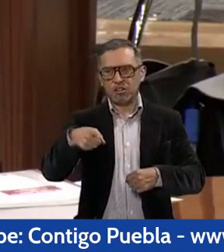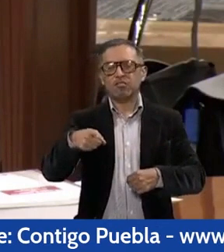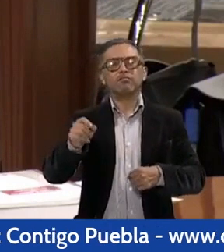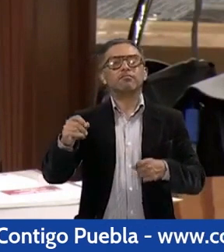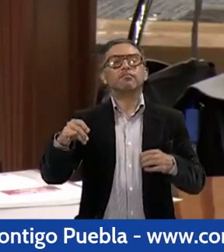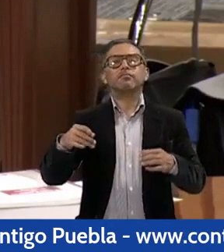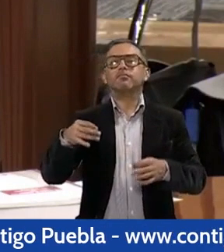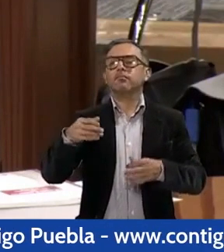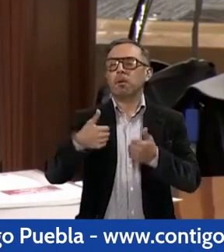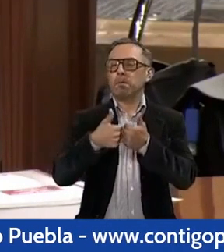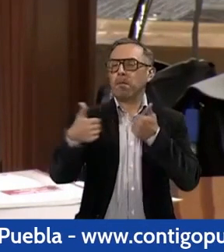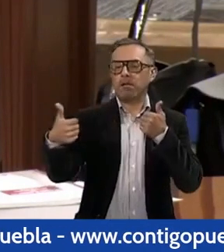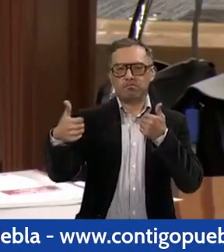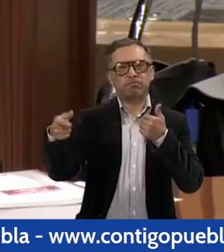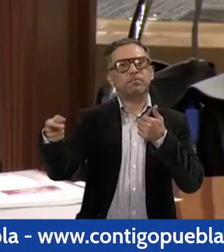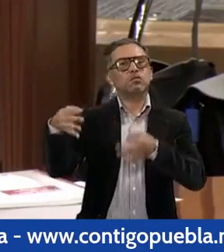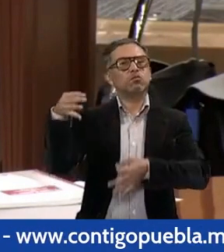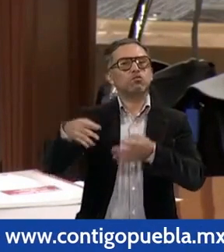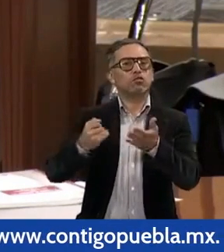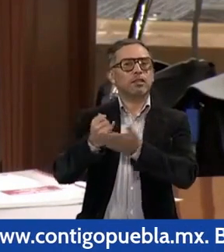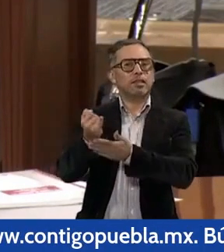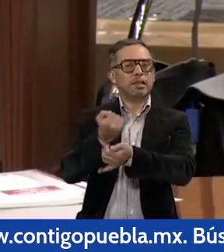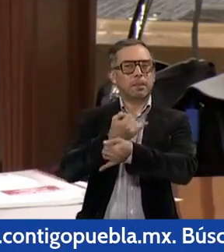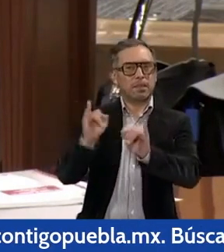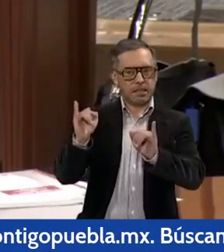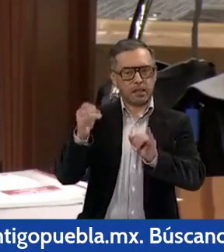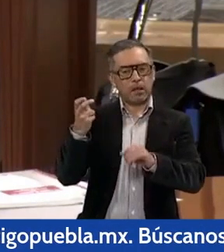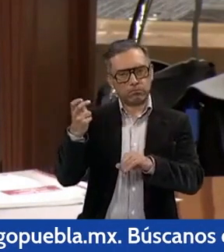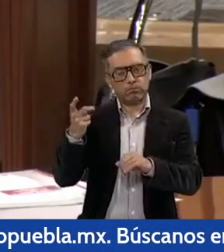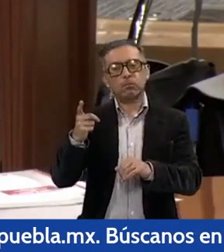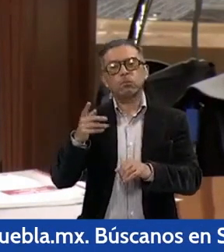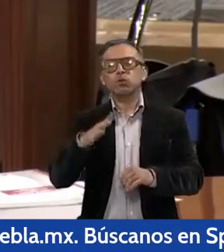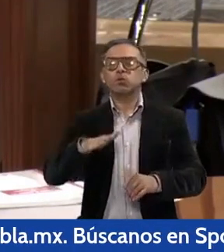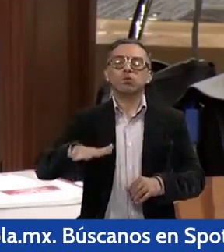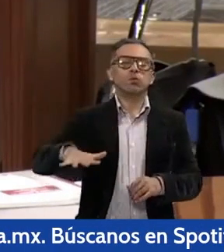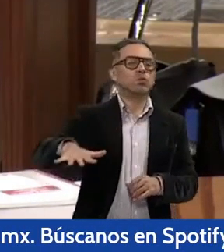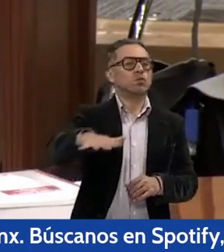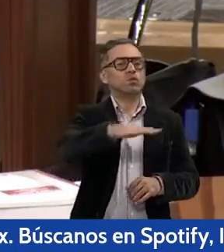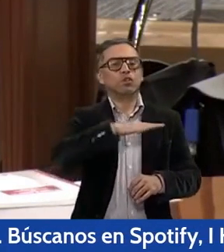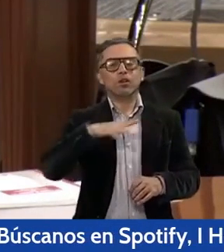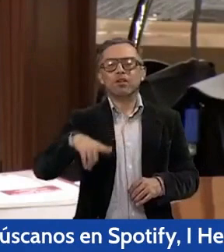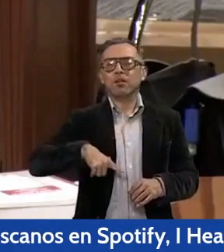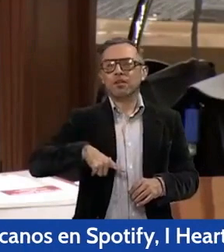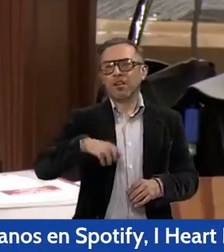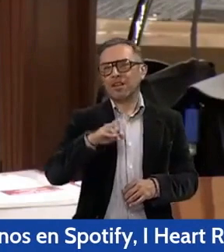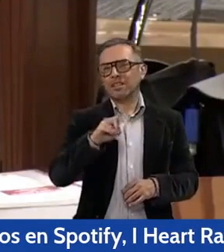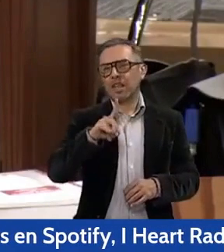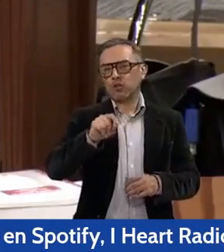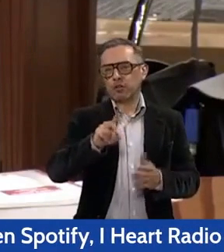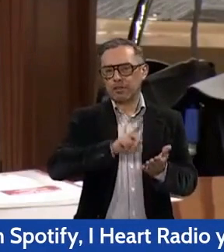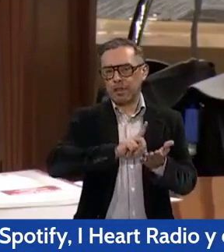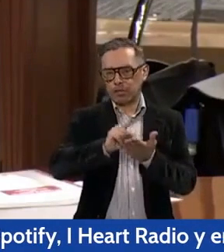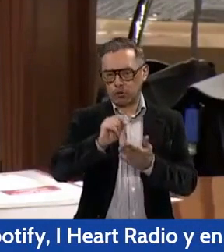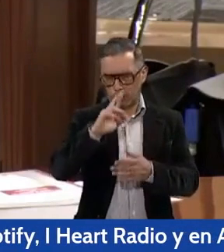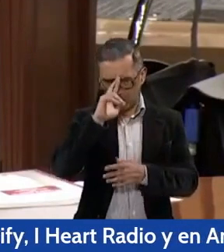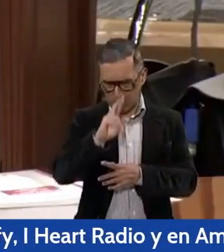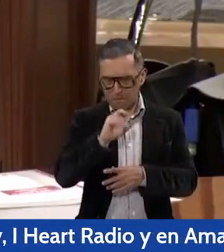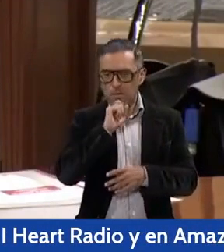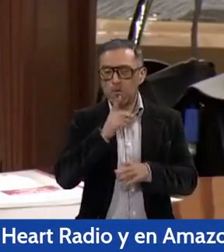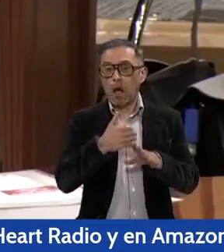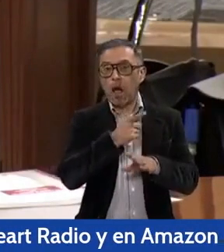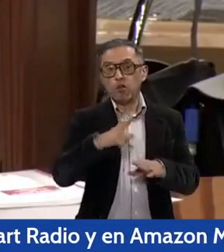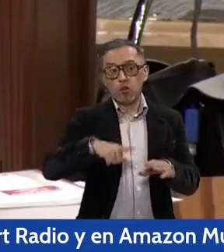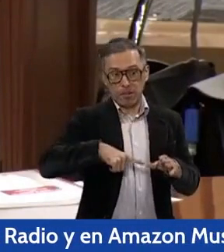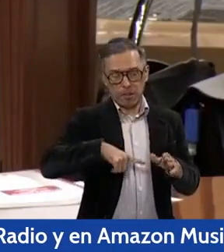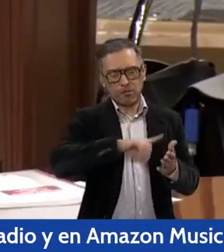independencia judiciales y se contribuye así a robustecer el estado de derecho que tanto quiso lastimar la reforma electoral del gobierno